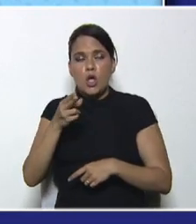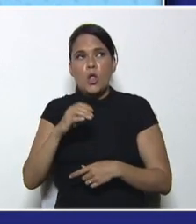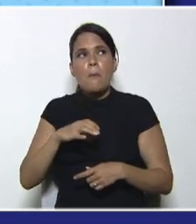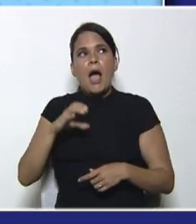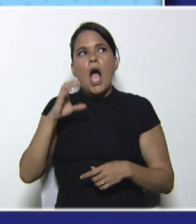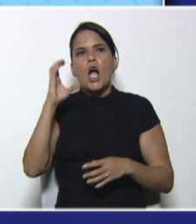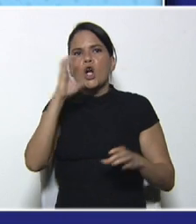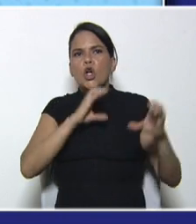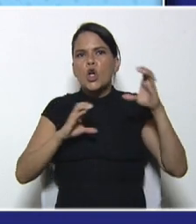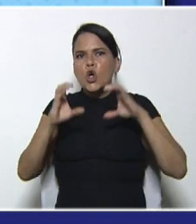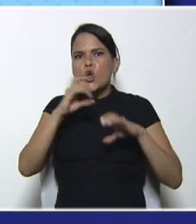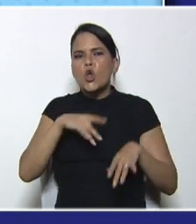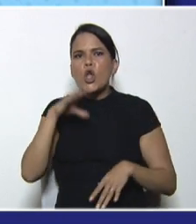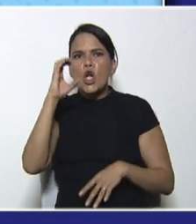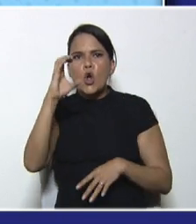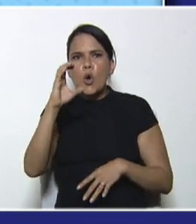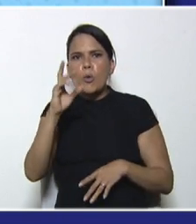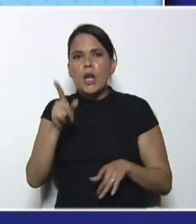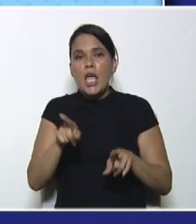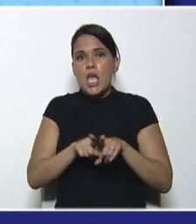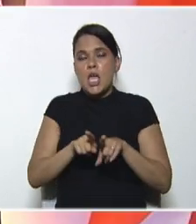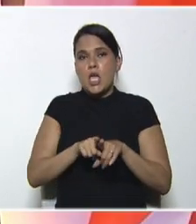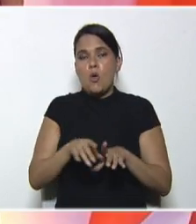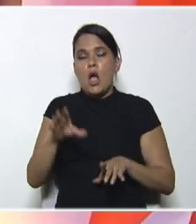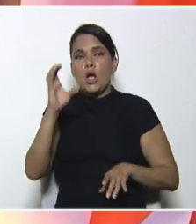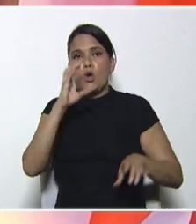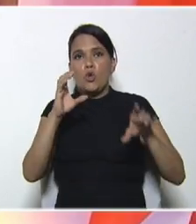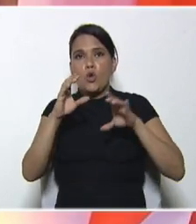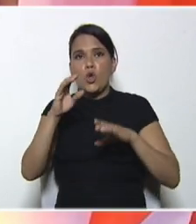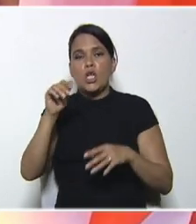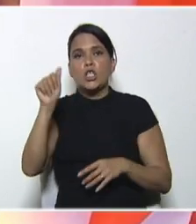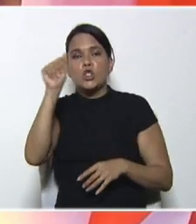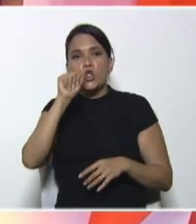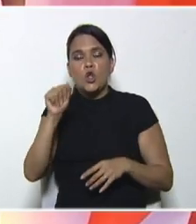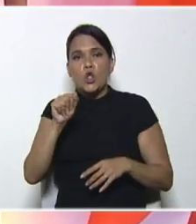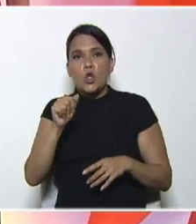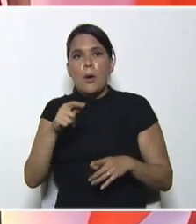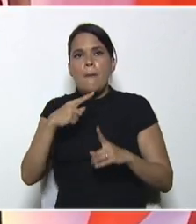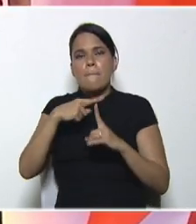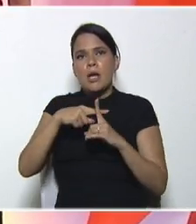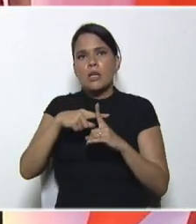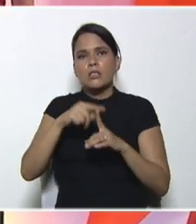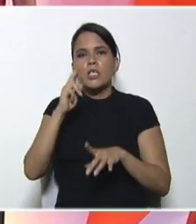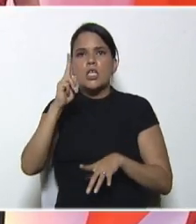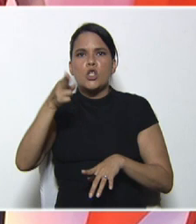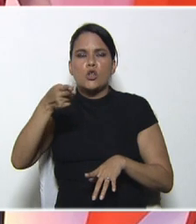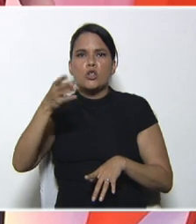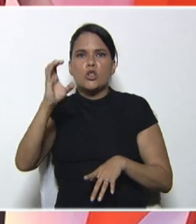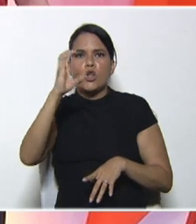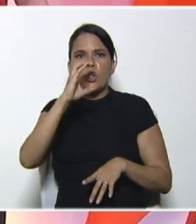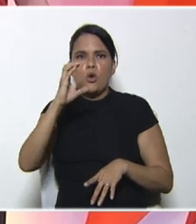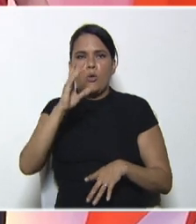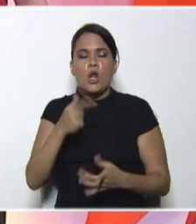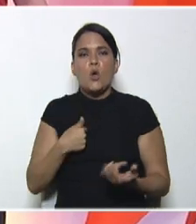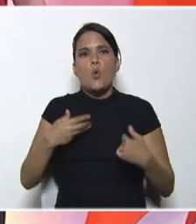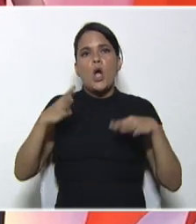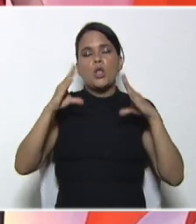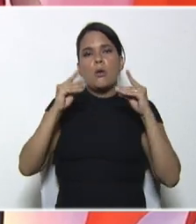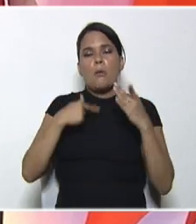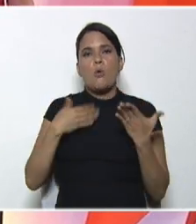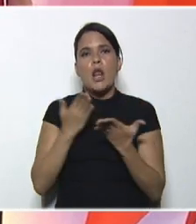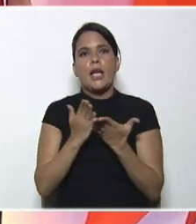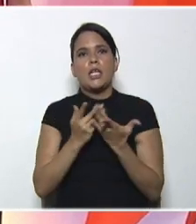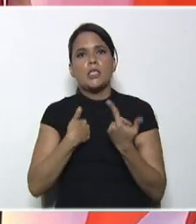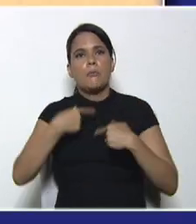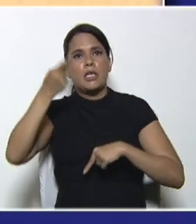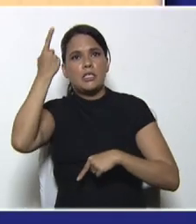me produce cloruro de sodio más hidróxido de cobre. Ok, cuando hablamos en la clase pasada